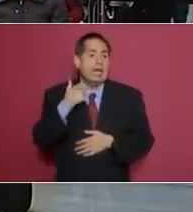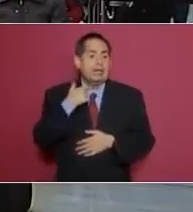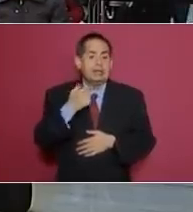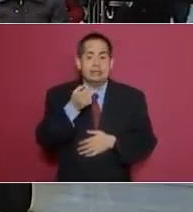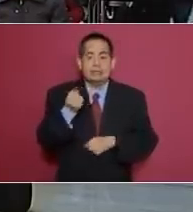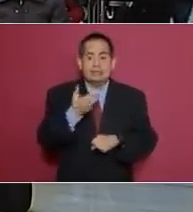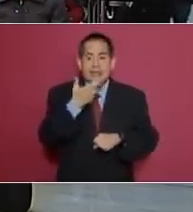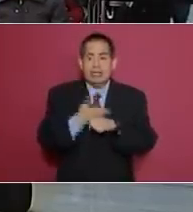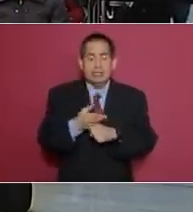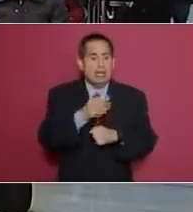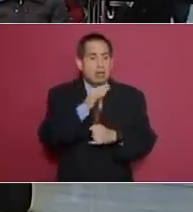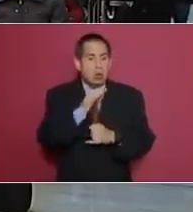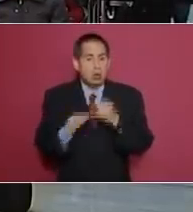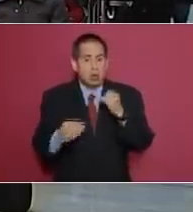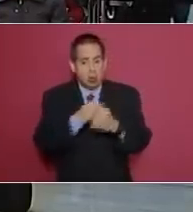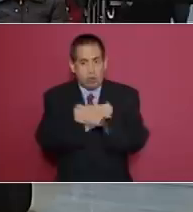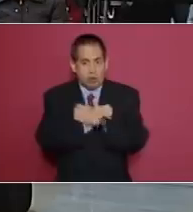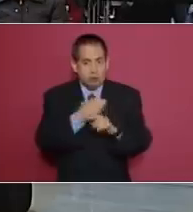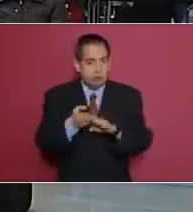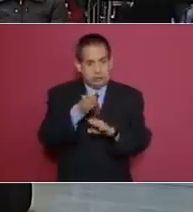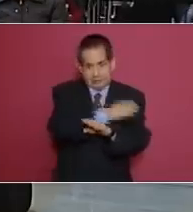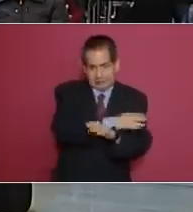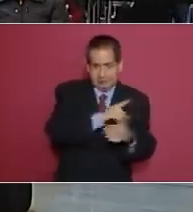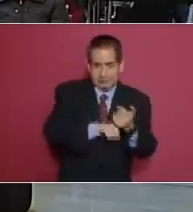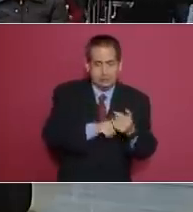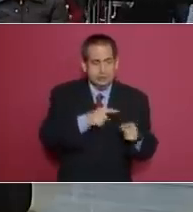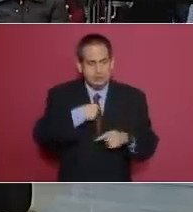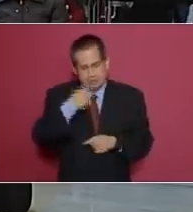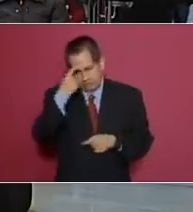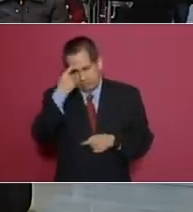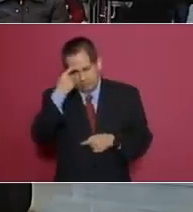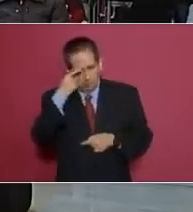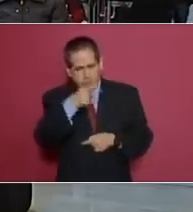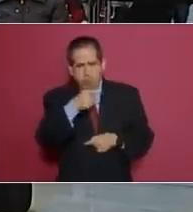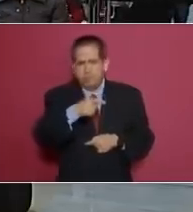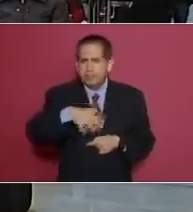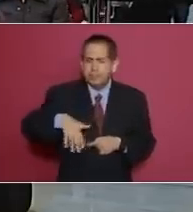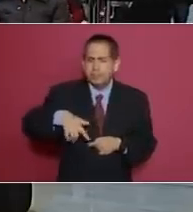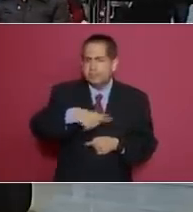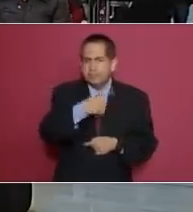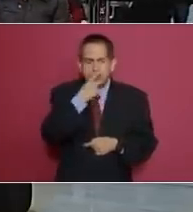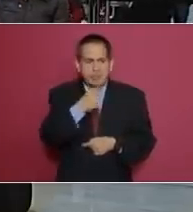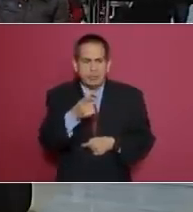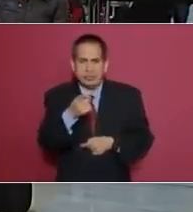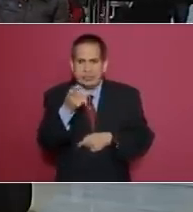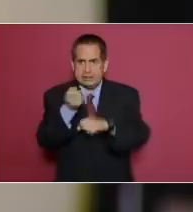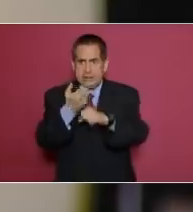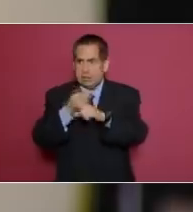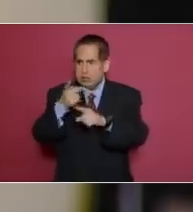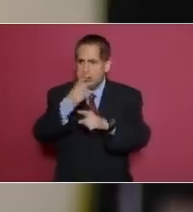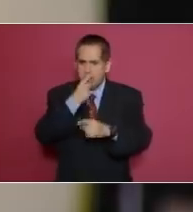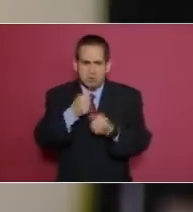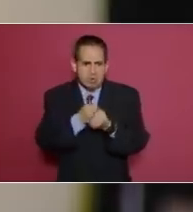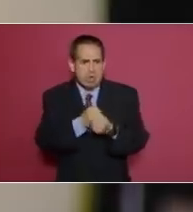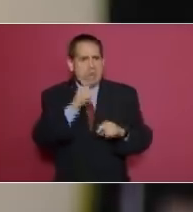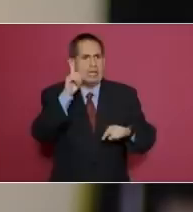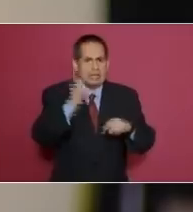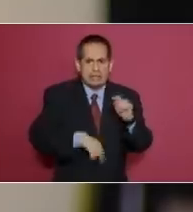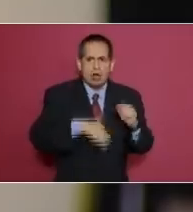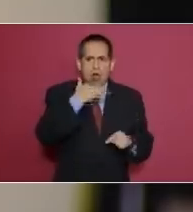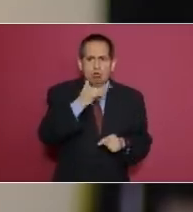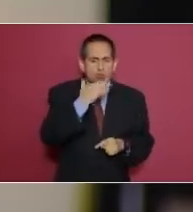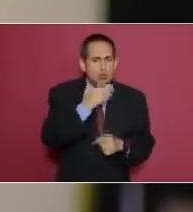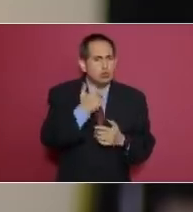Educación Pública del sexenio pasado. Y en atención a lo que decía ahorita el secretario de fortalecer el combate a la corrupción,